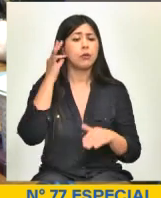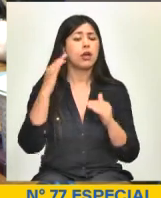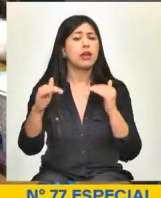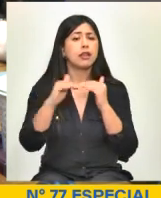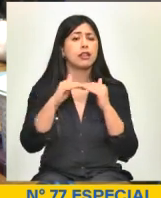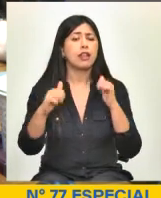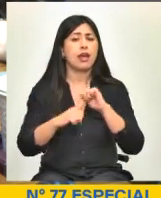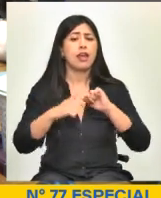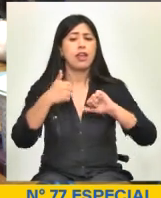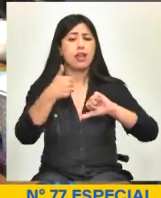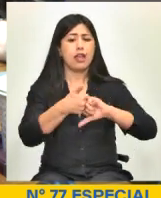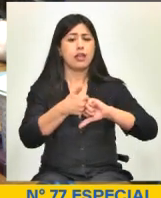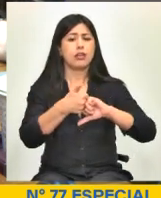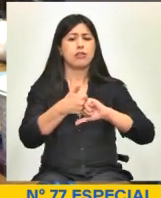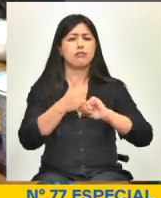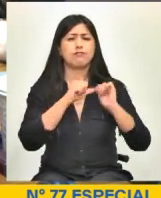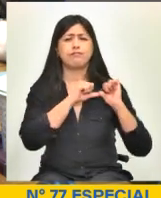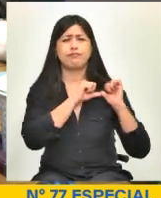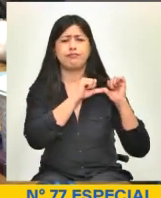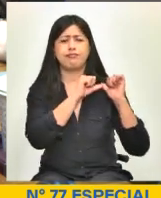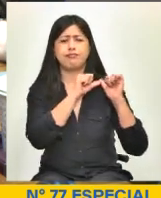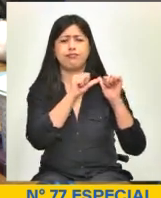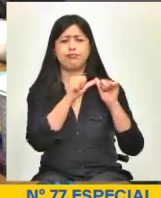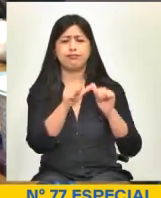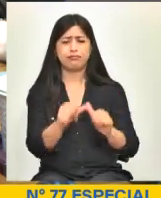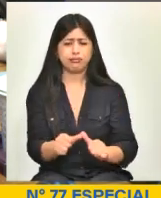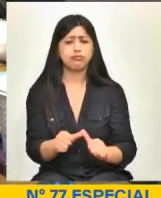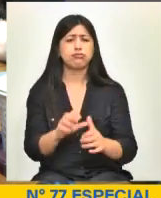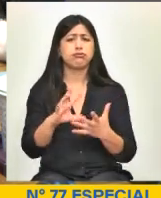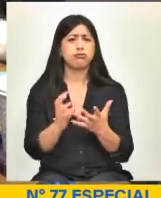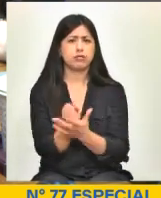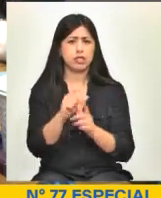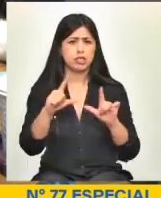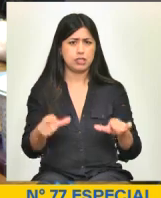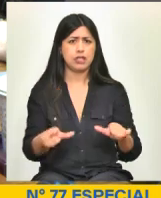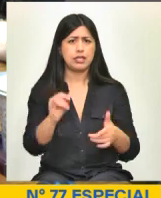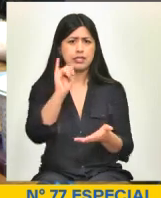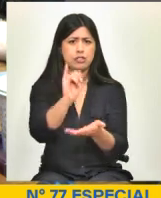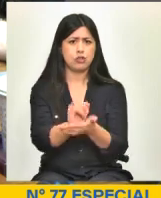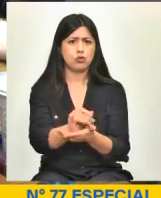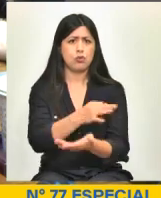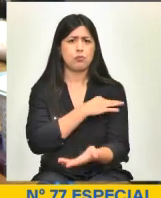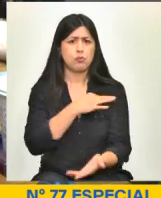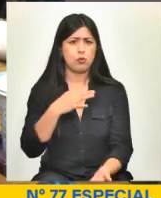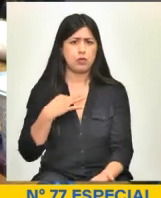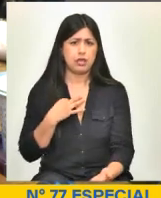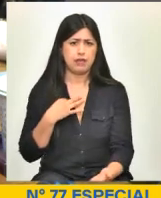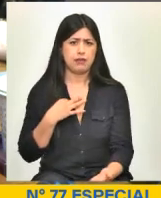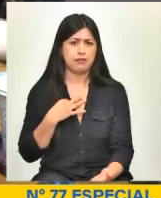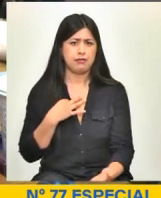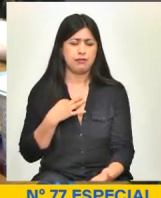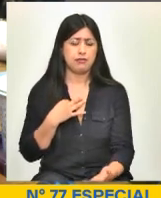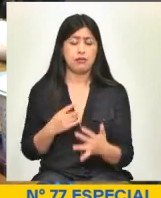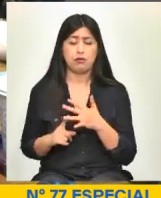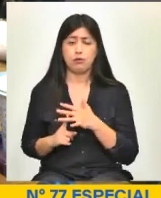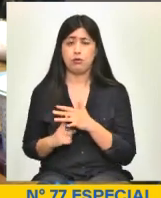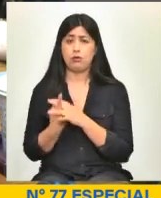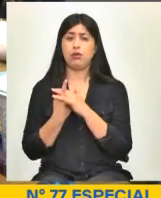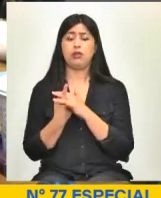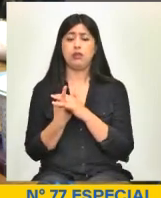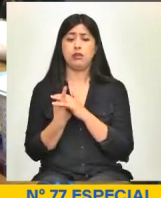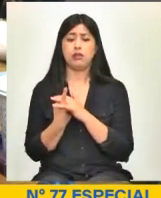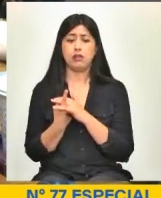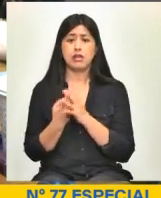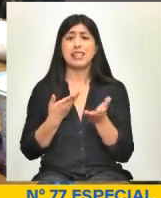Equidad de Género. Nos costó mucho tiempo, presidente, tener esta institucionalidad. No solo desde su origen, cuando partió